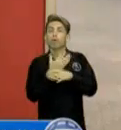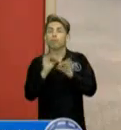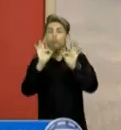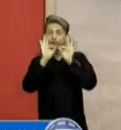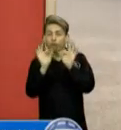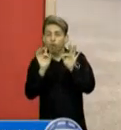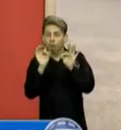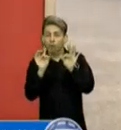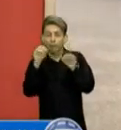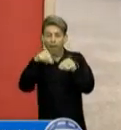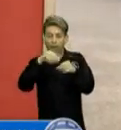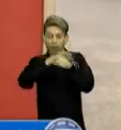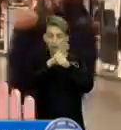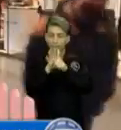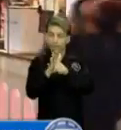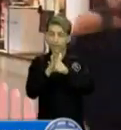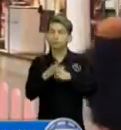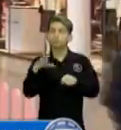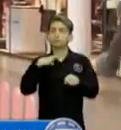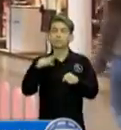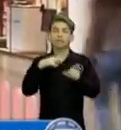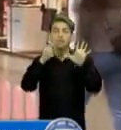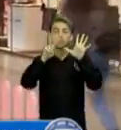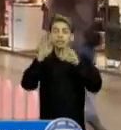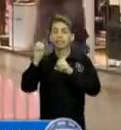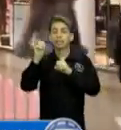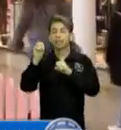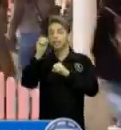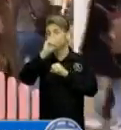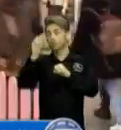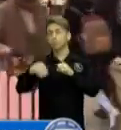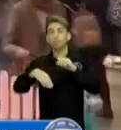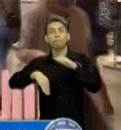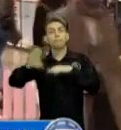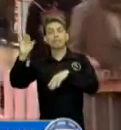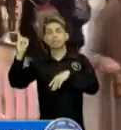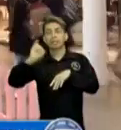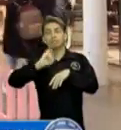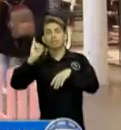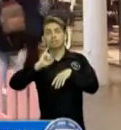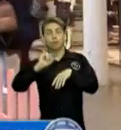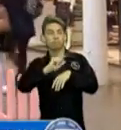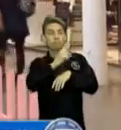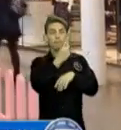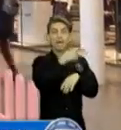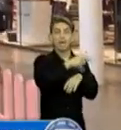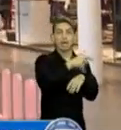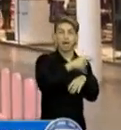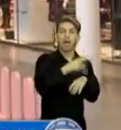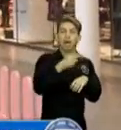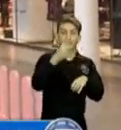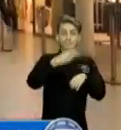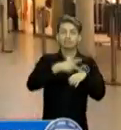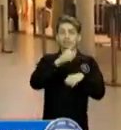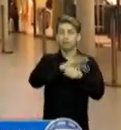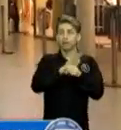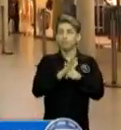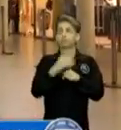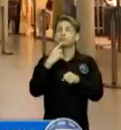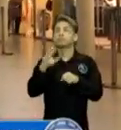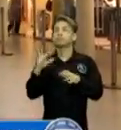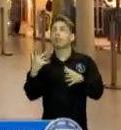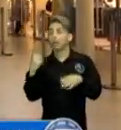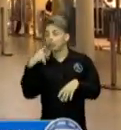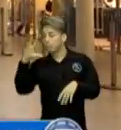en el país es hasta un 70% más infecciosa que la versión original. Según el alto cargo, la variante fue identificada